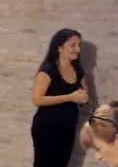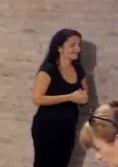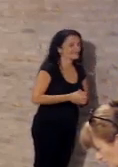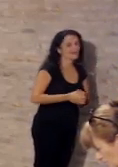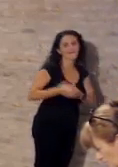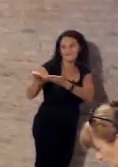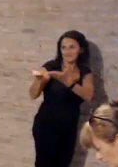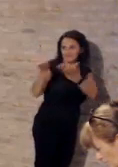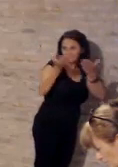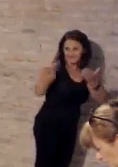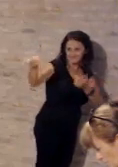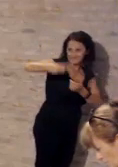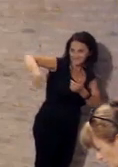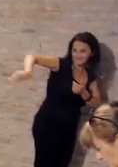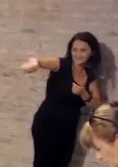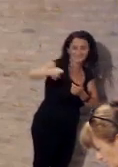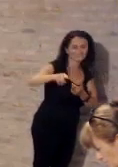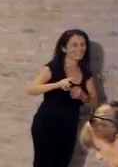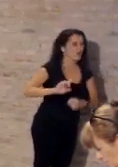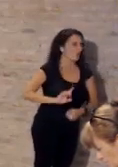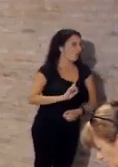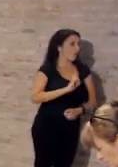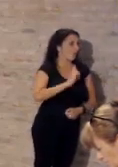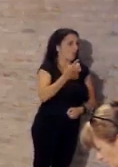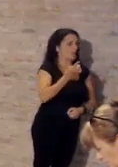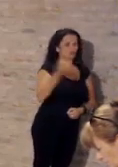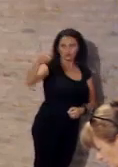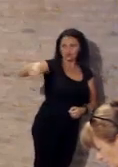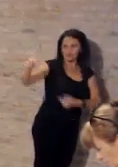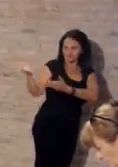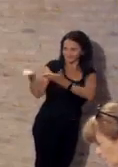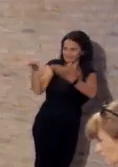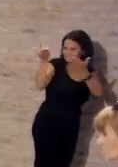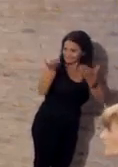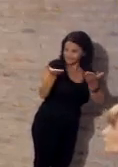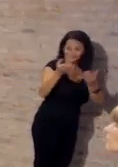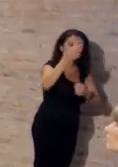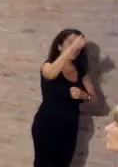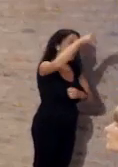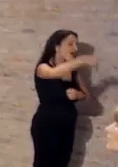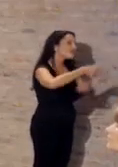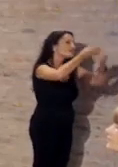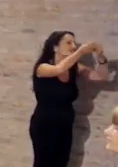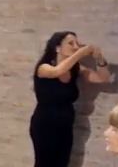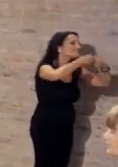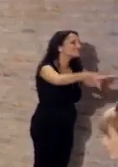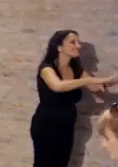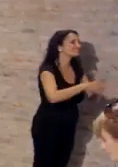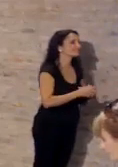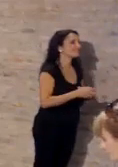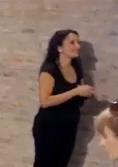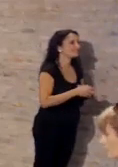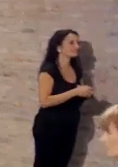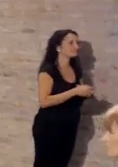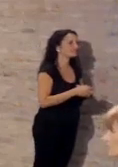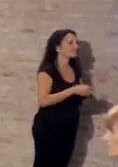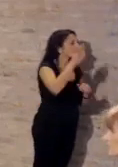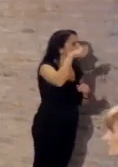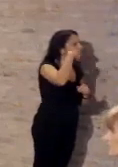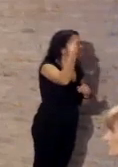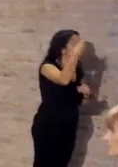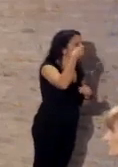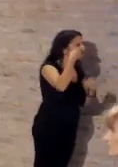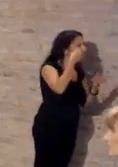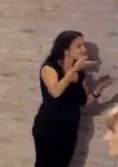queridas panelistas para mí es un orgullo tenerlas acá Ahora sí vamos a comenzar con una